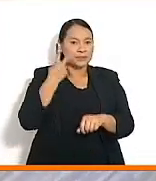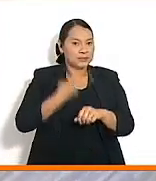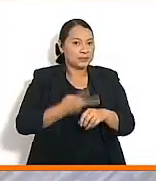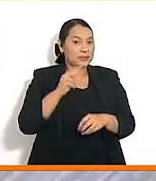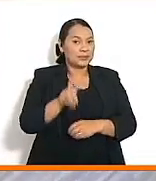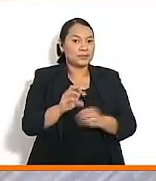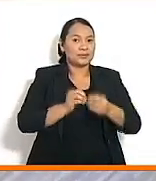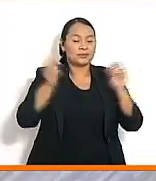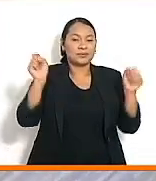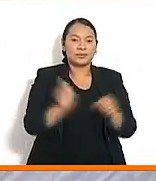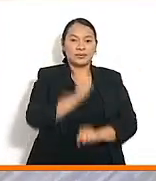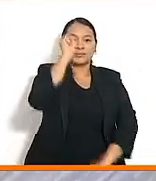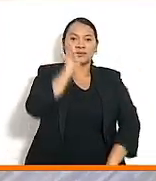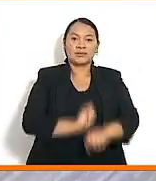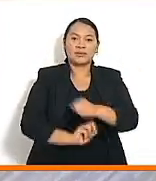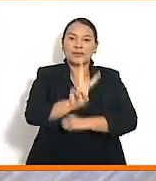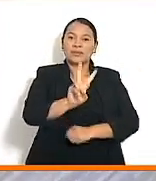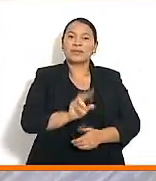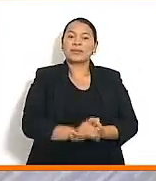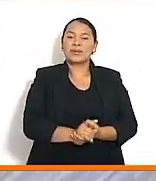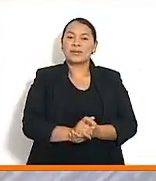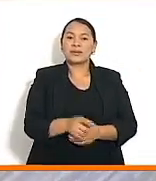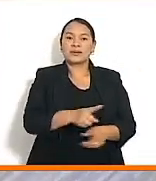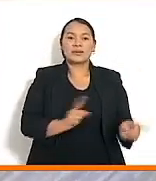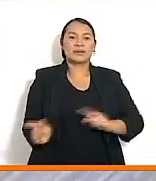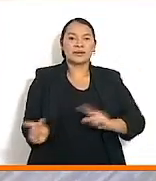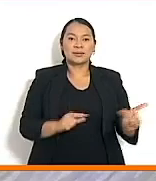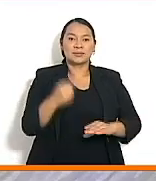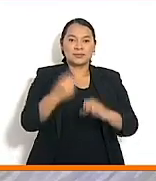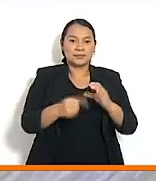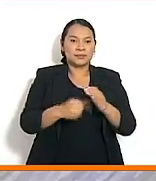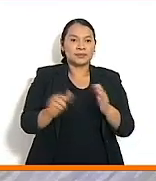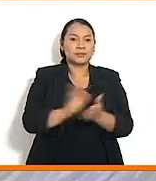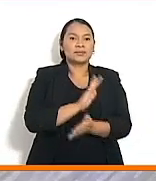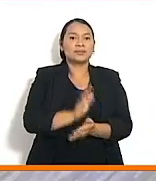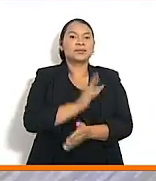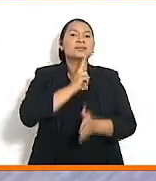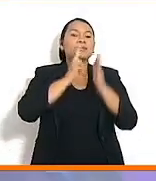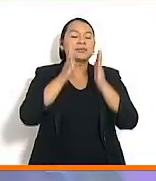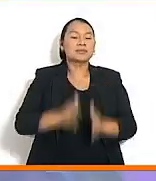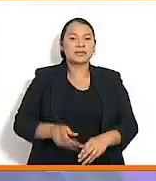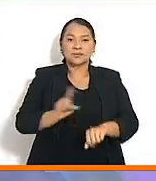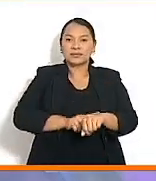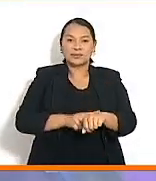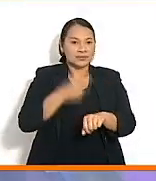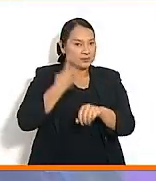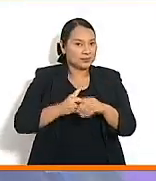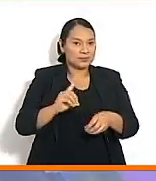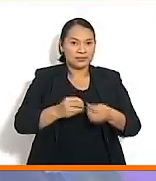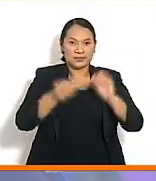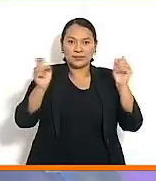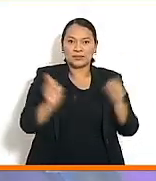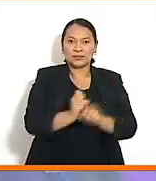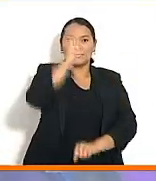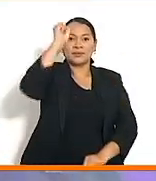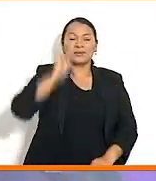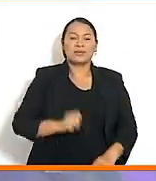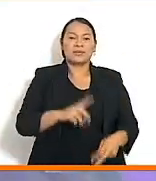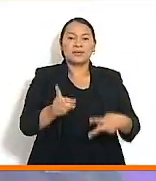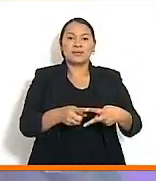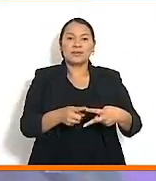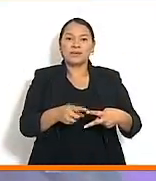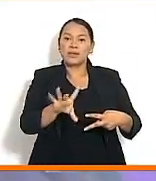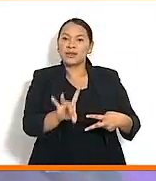dos números favorecidos en premiado. Esperando que tengas tu día catracha en mano porque se viene tu primer número ganador y tu primer dígito.